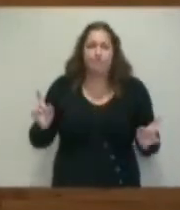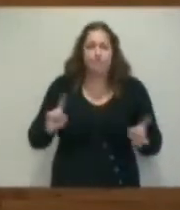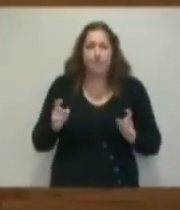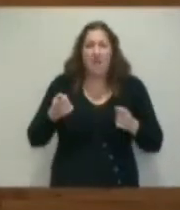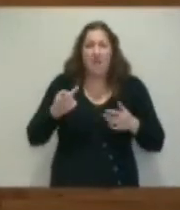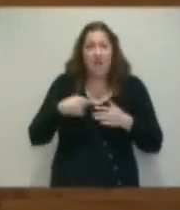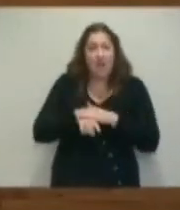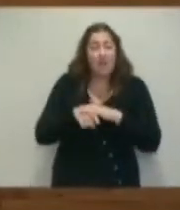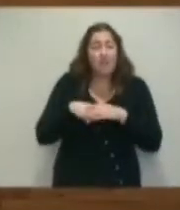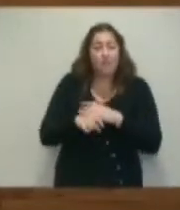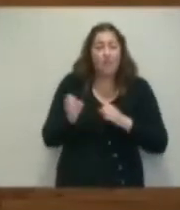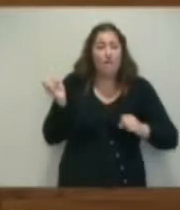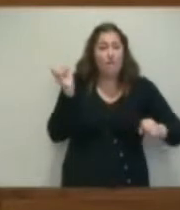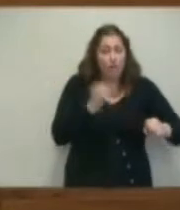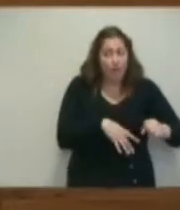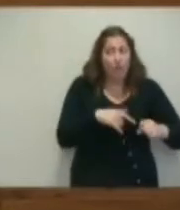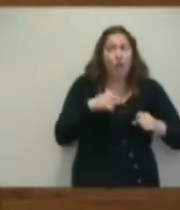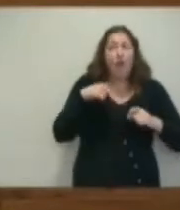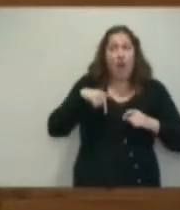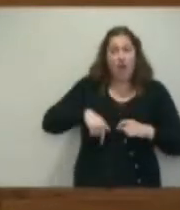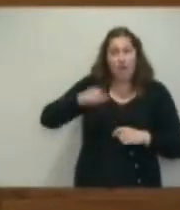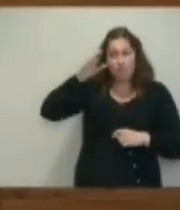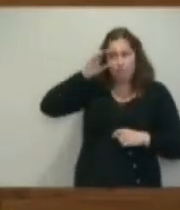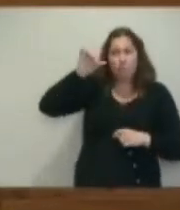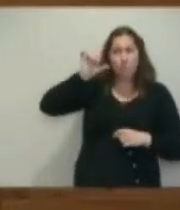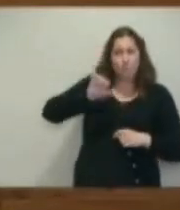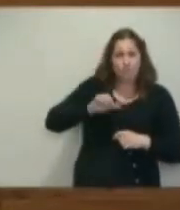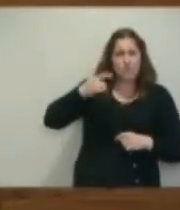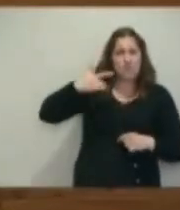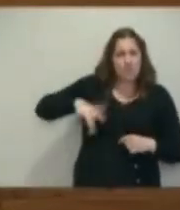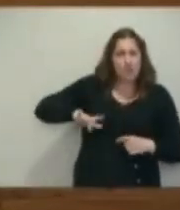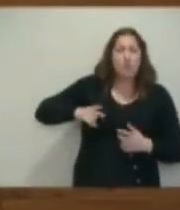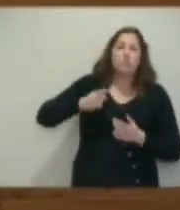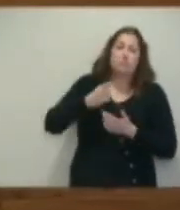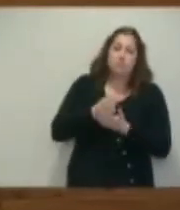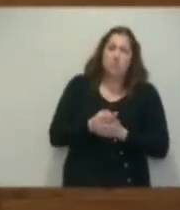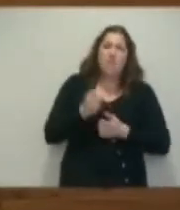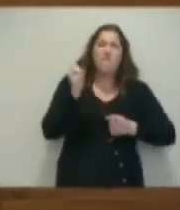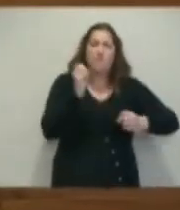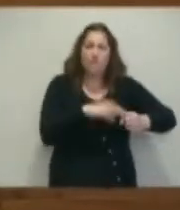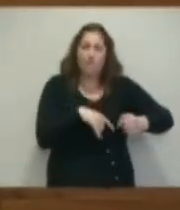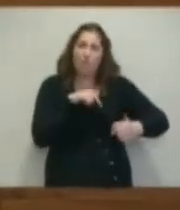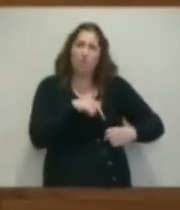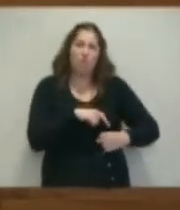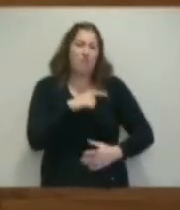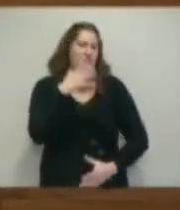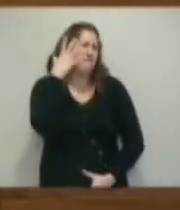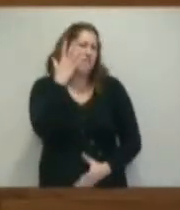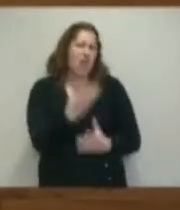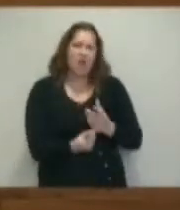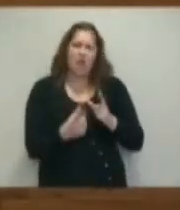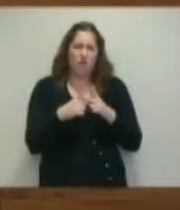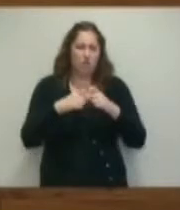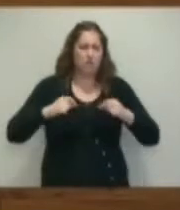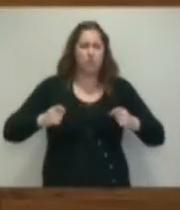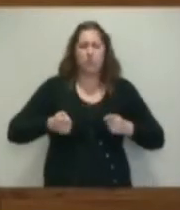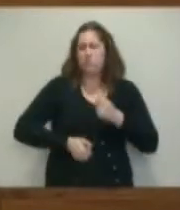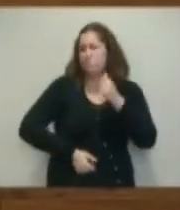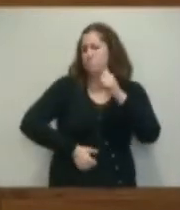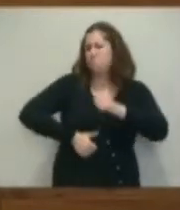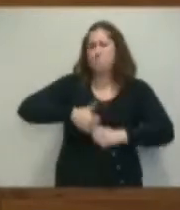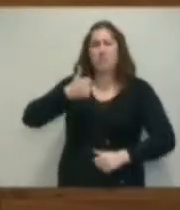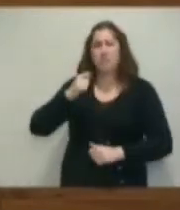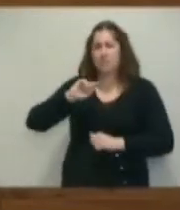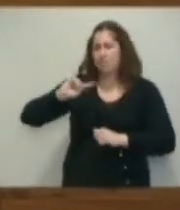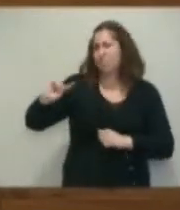fondos, ustedes ya me lo han oído aquí y me lo van a seguir oyendo, la gestión de estos fondos constituye el gran fracaso de Asturias, al menos